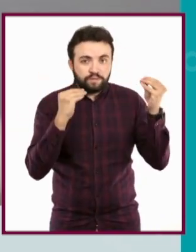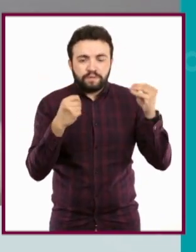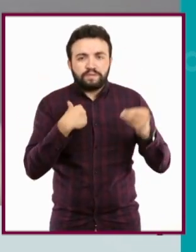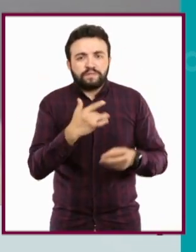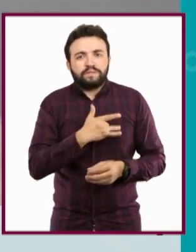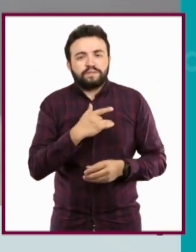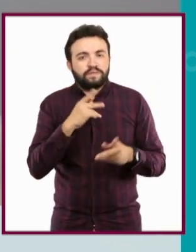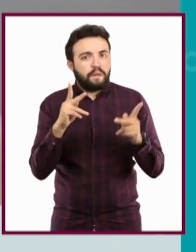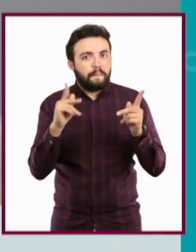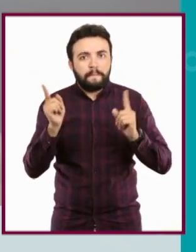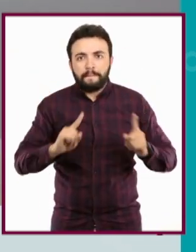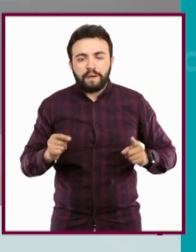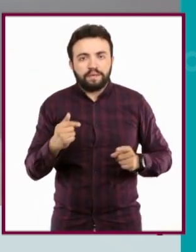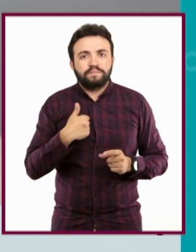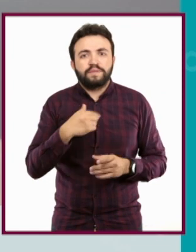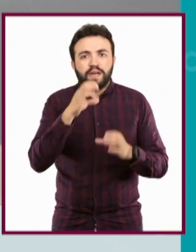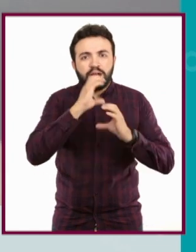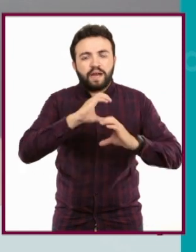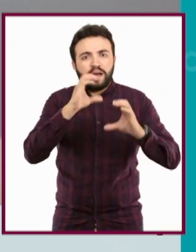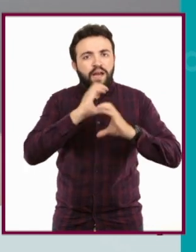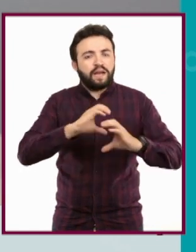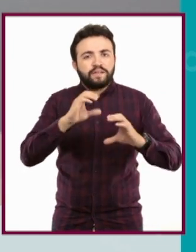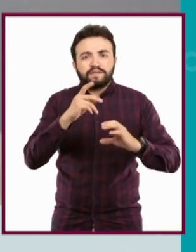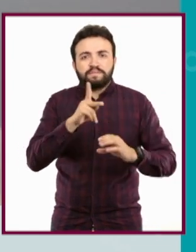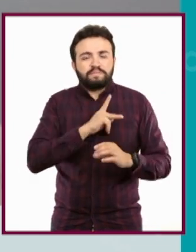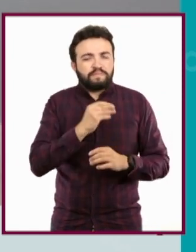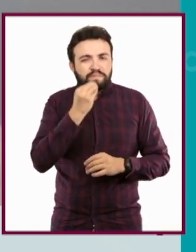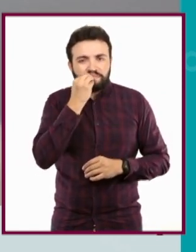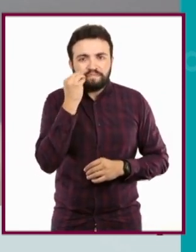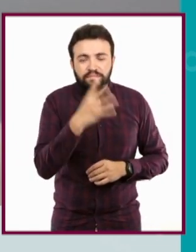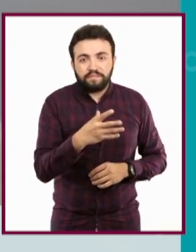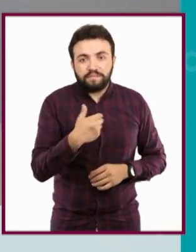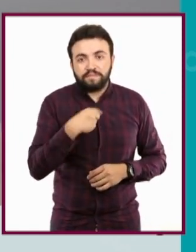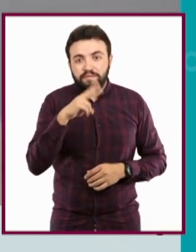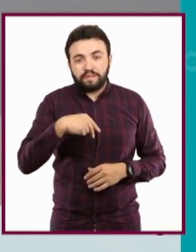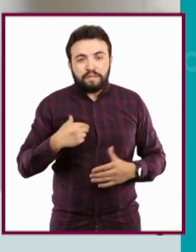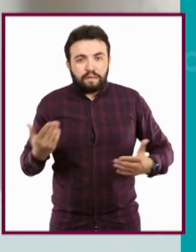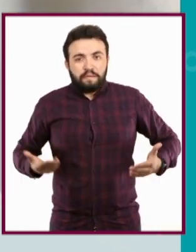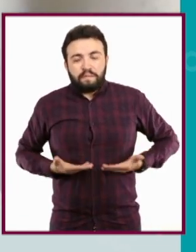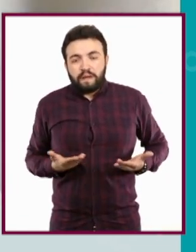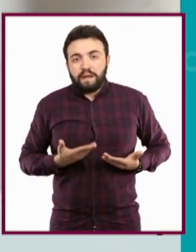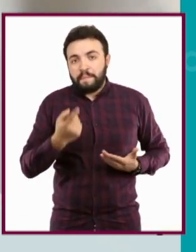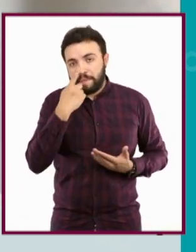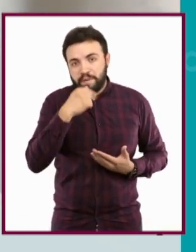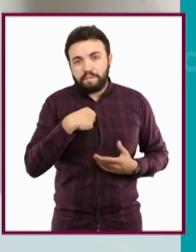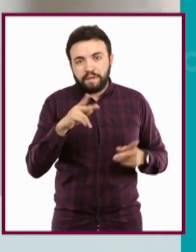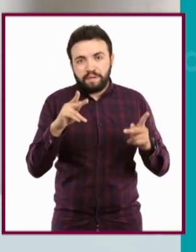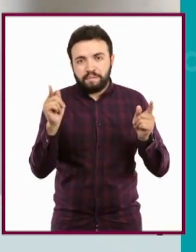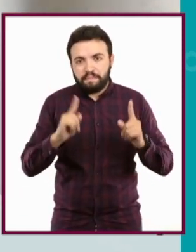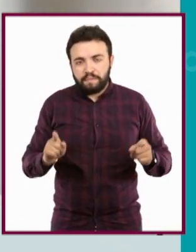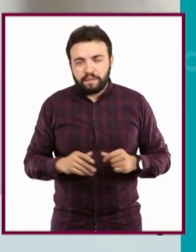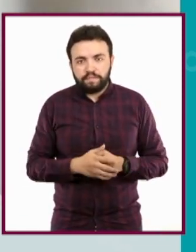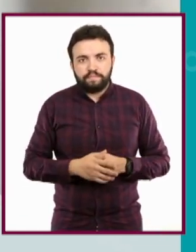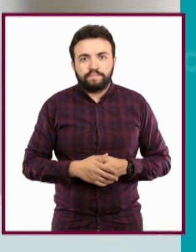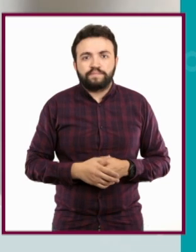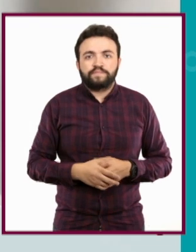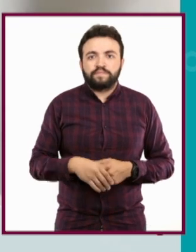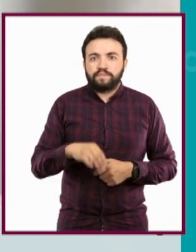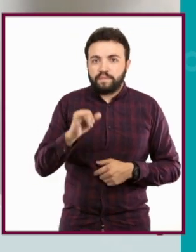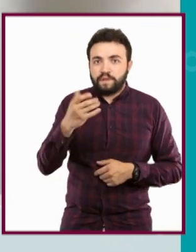favorita y soltarme un poco y bailar me da demasiada paz. De hecho, existe